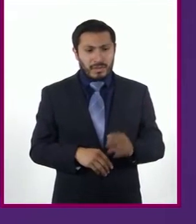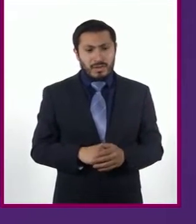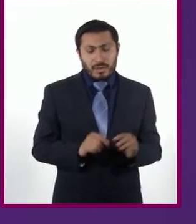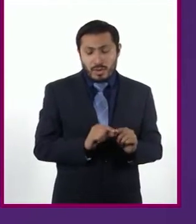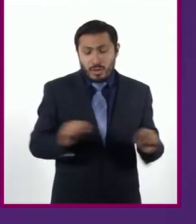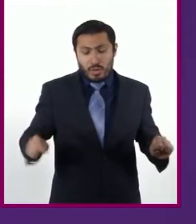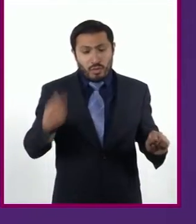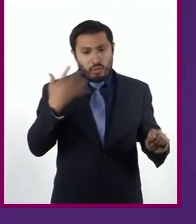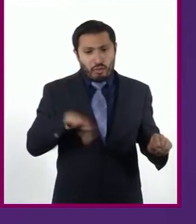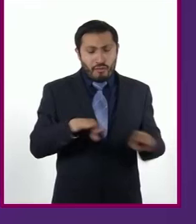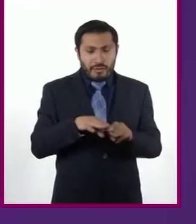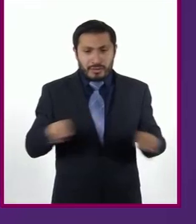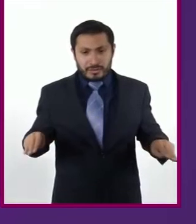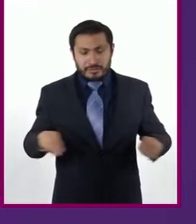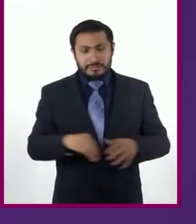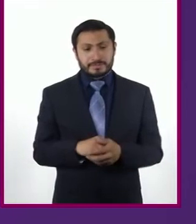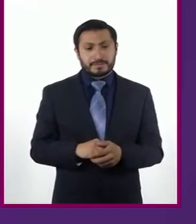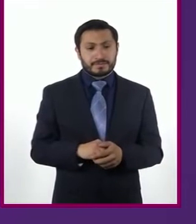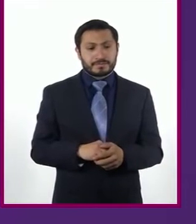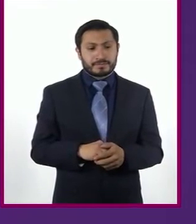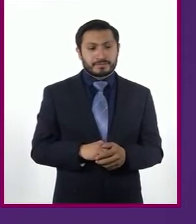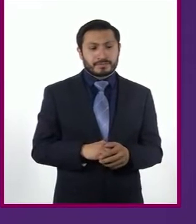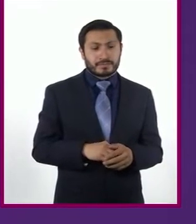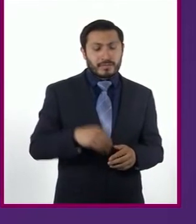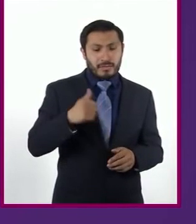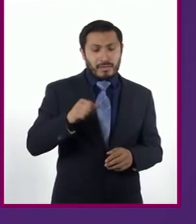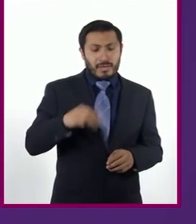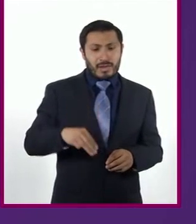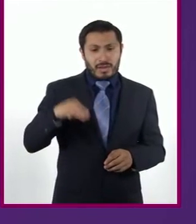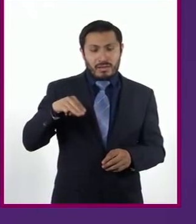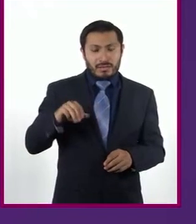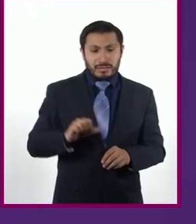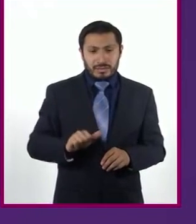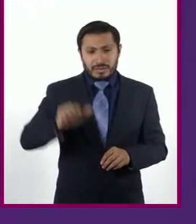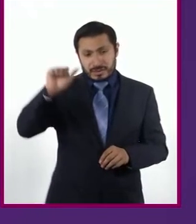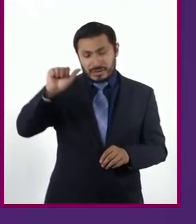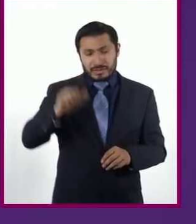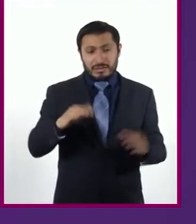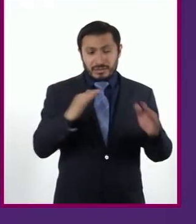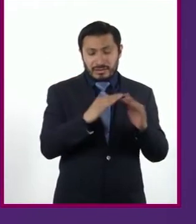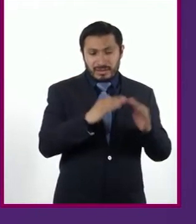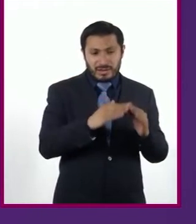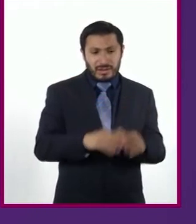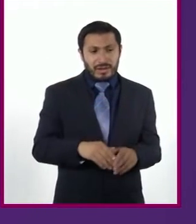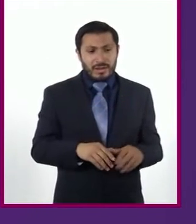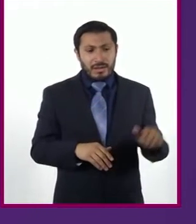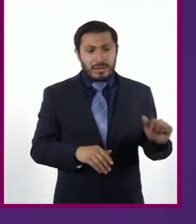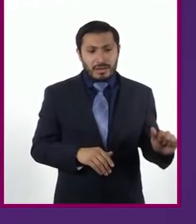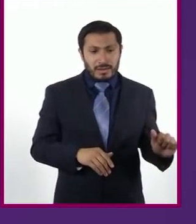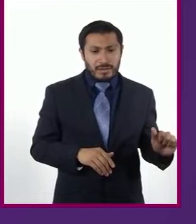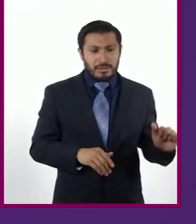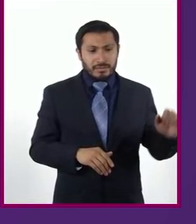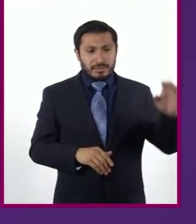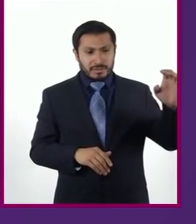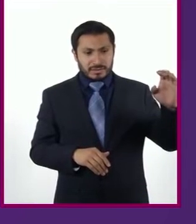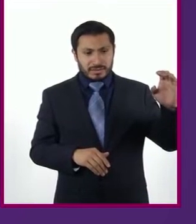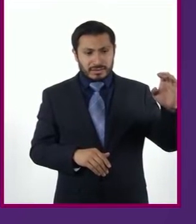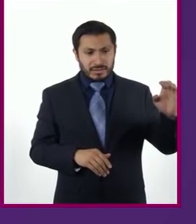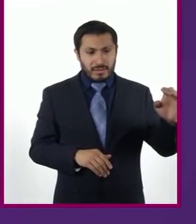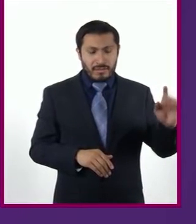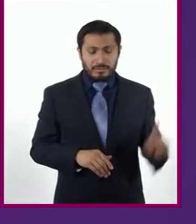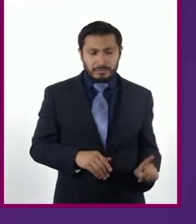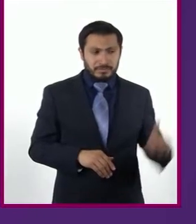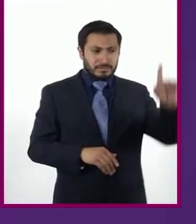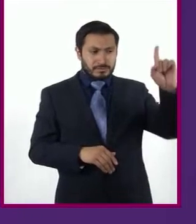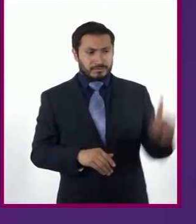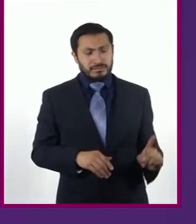y mide 10 metros. Los 6 metros de altura de la casa se representan con el segmento AC, que es